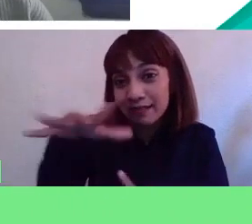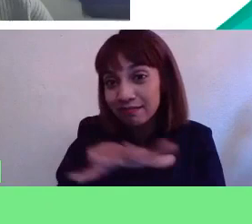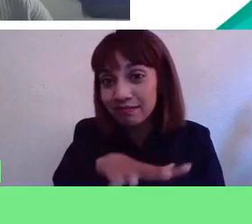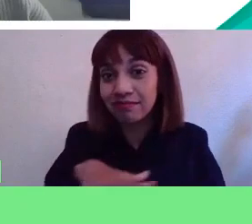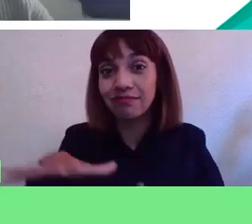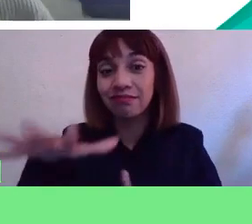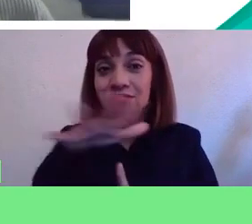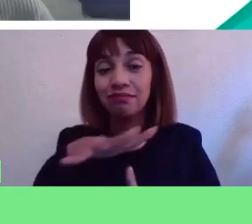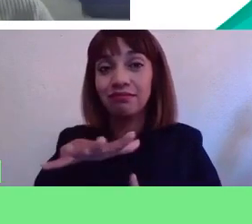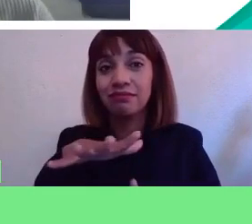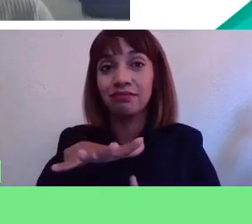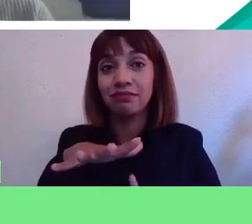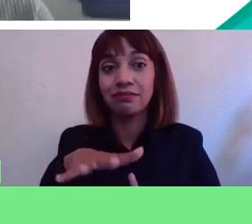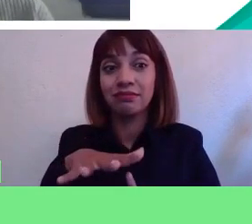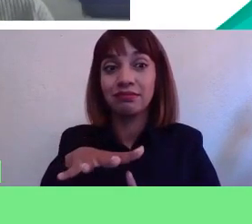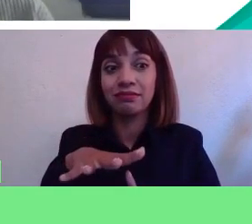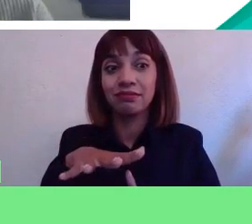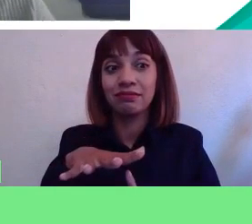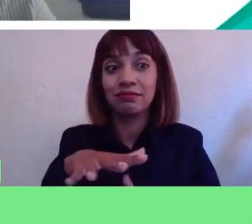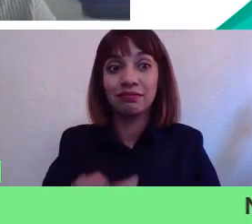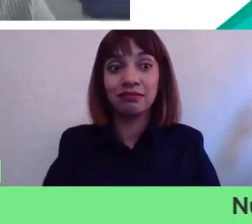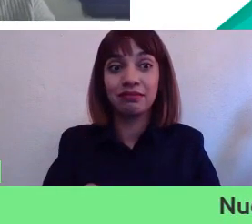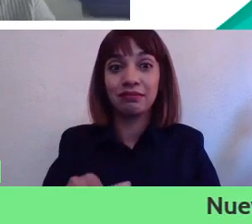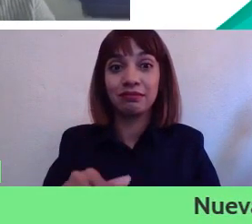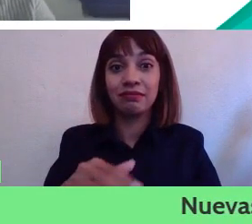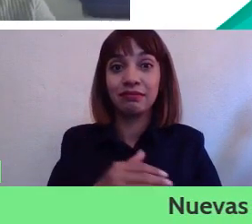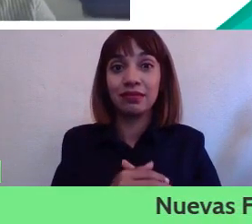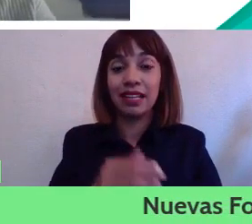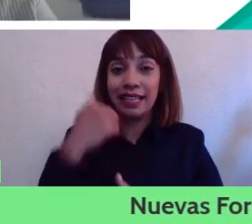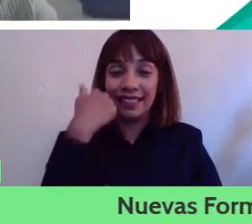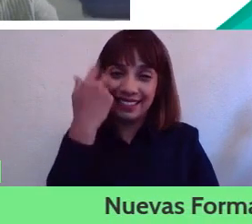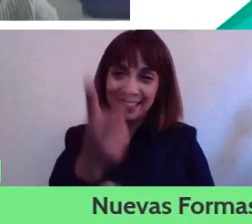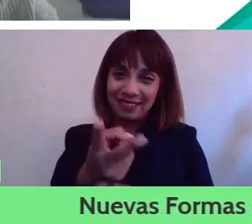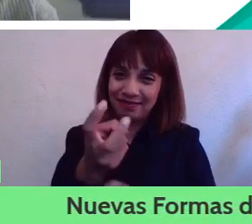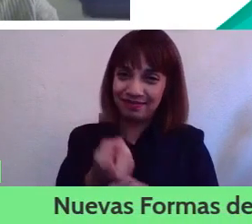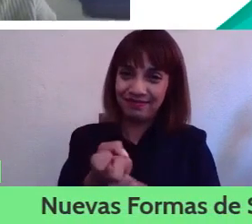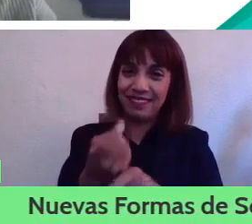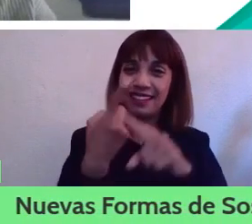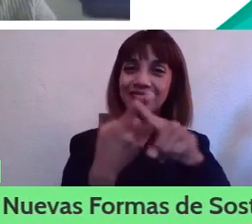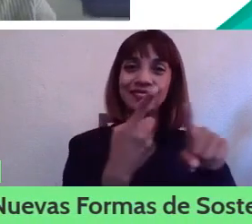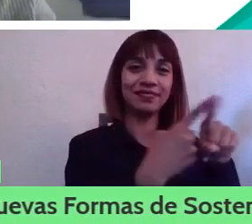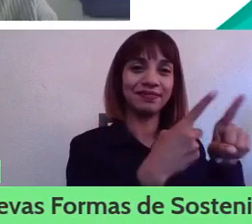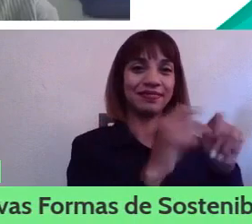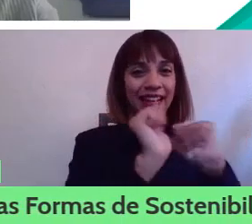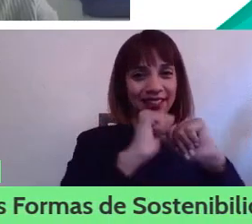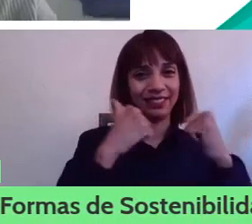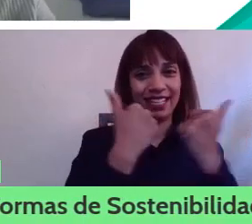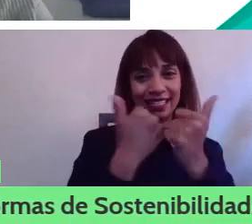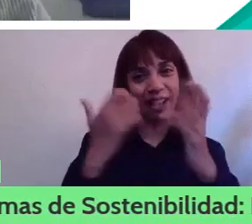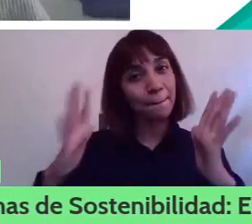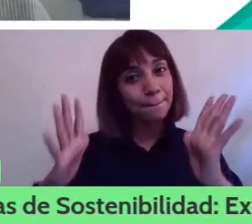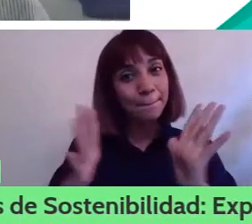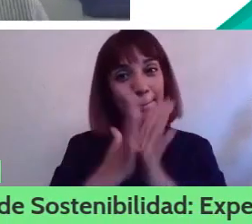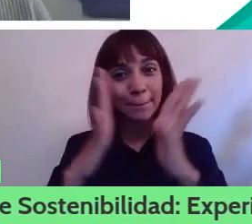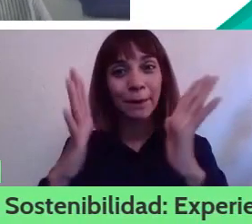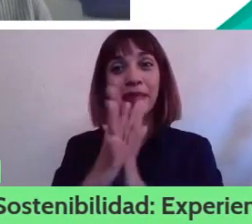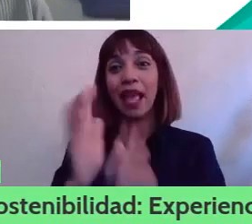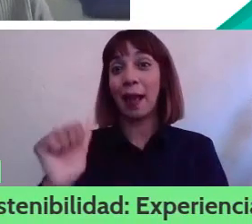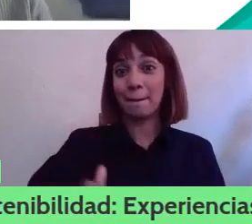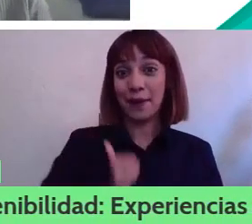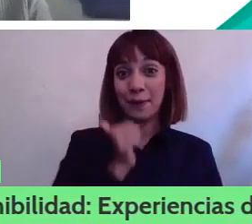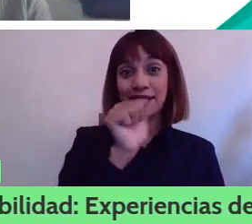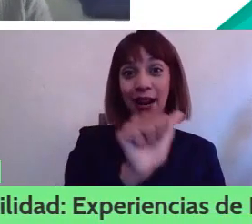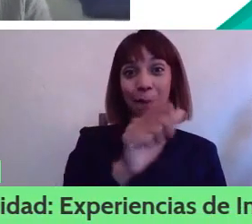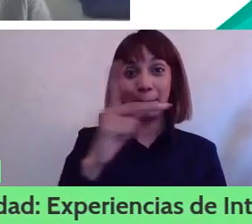bueno, desde mi lado también de invitar a todas las organizaciones y participantes a que aprovechen la tecnología. Hoy en